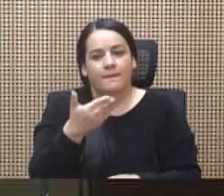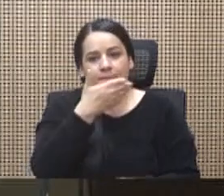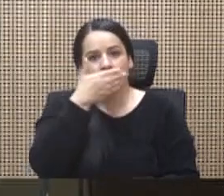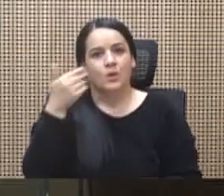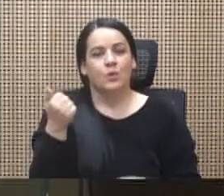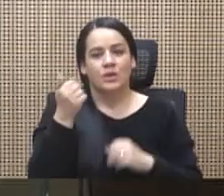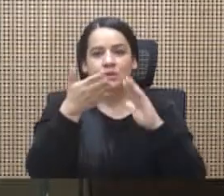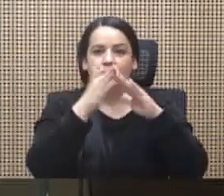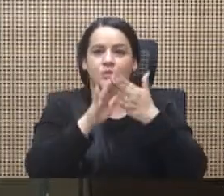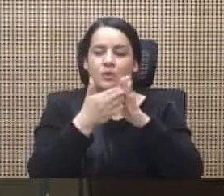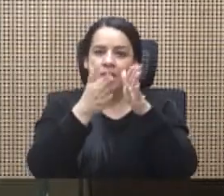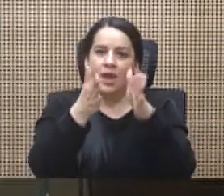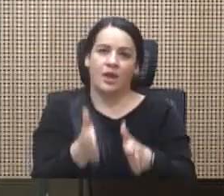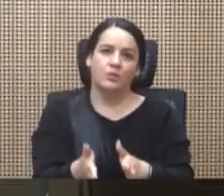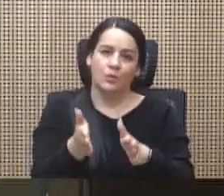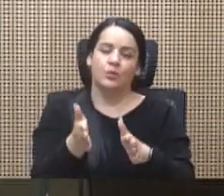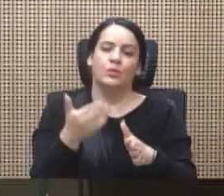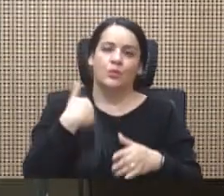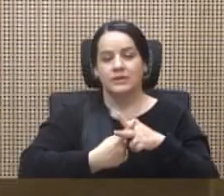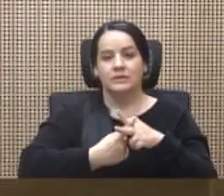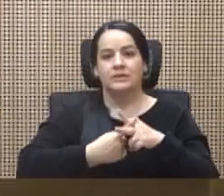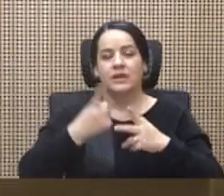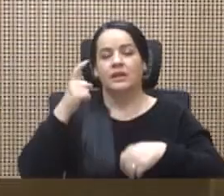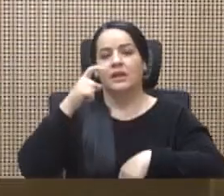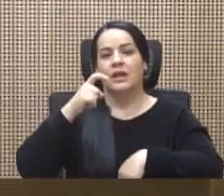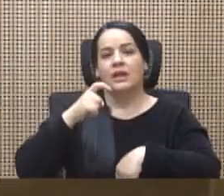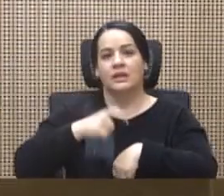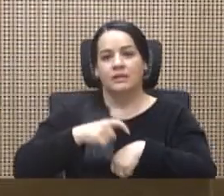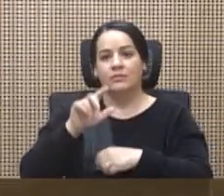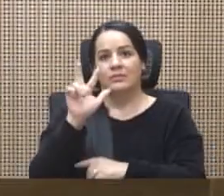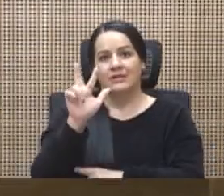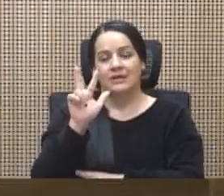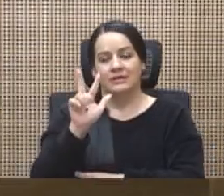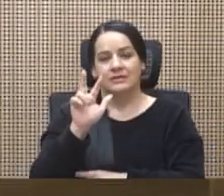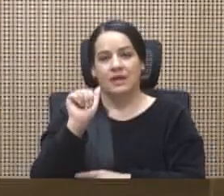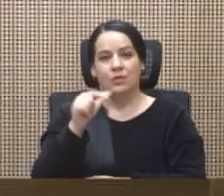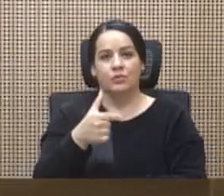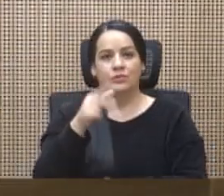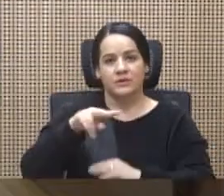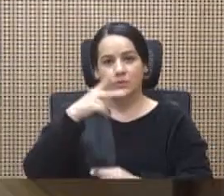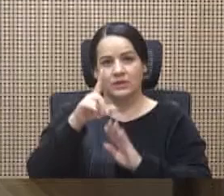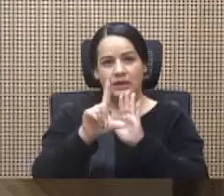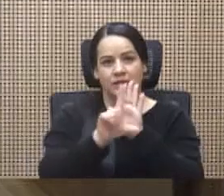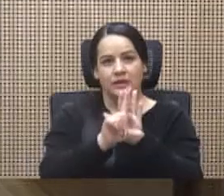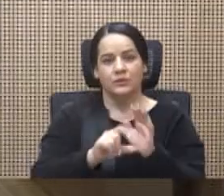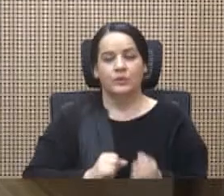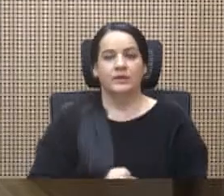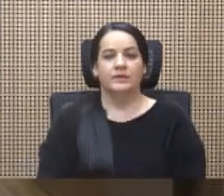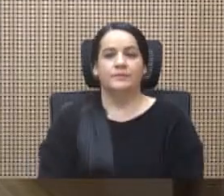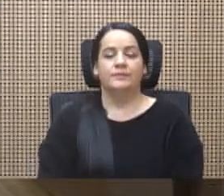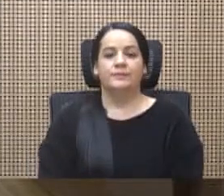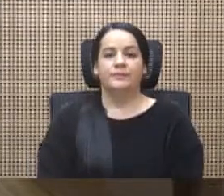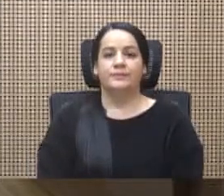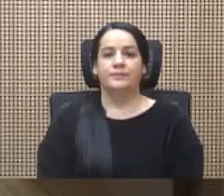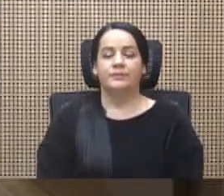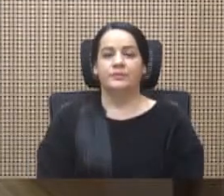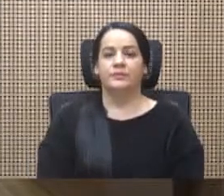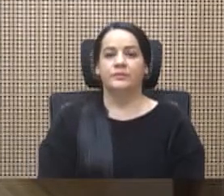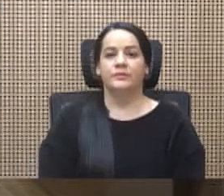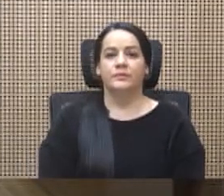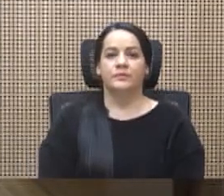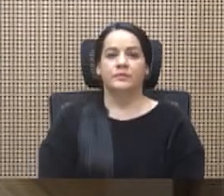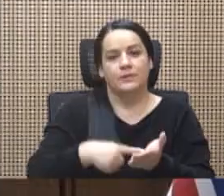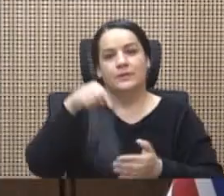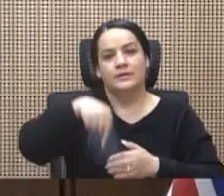ciudadanos y ciudadanas en el período de sesiones ordinarias aperturado el día de hoy los diputados tienen